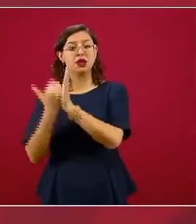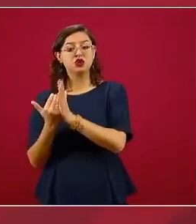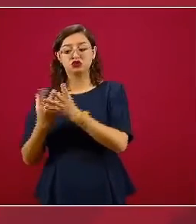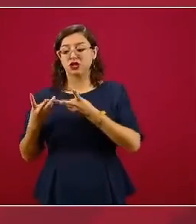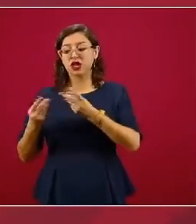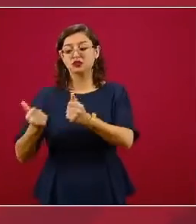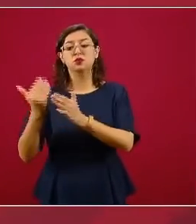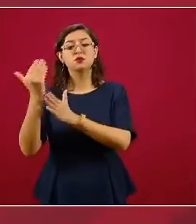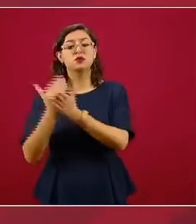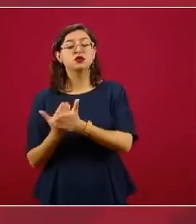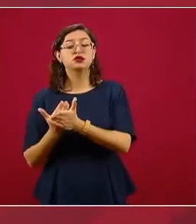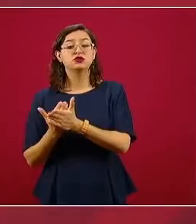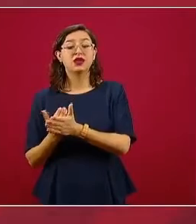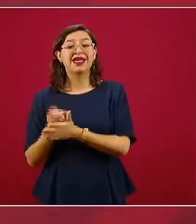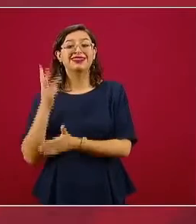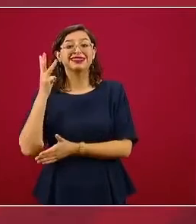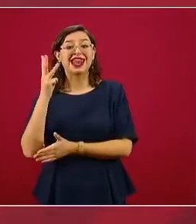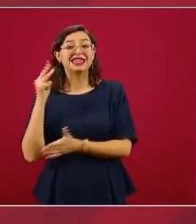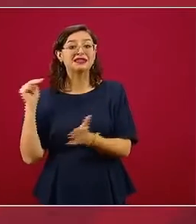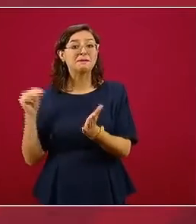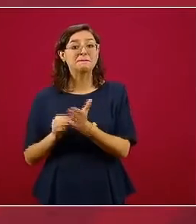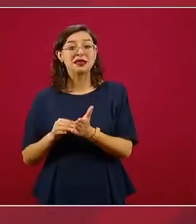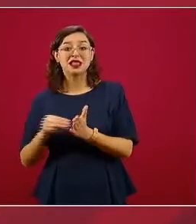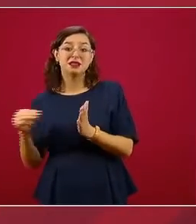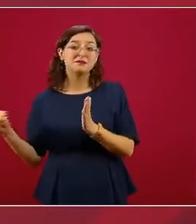3.600 a 600.